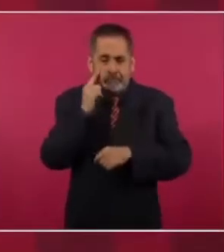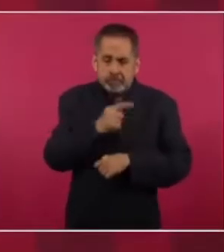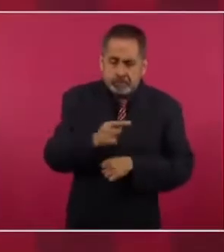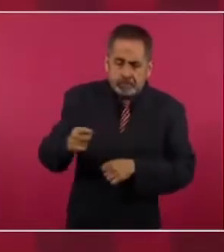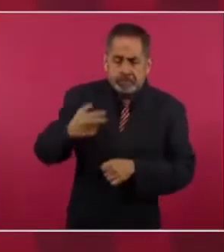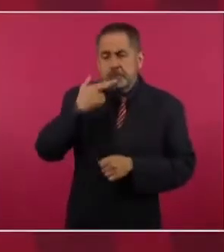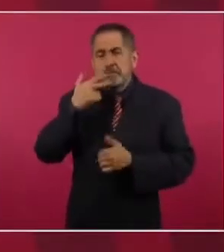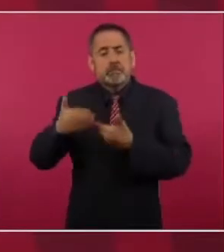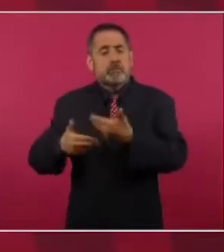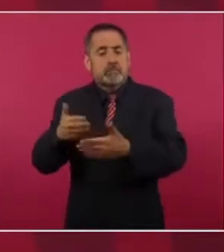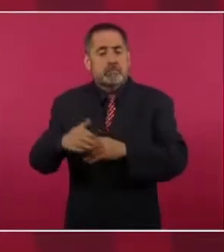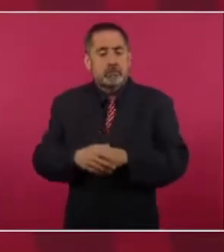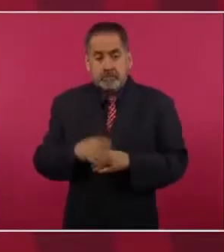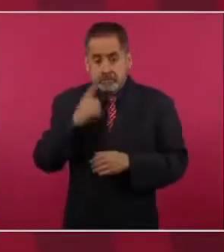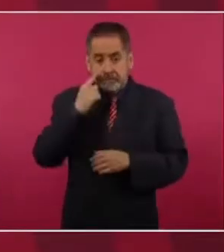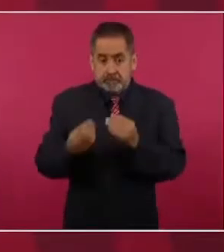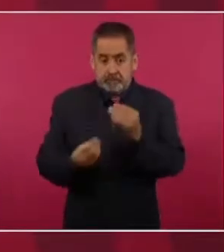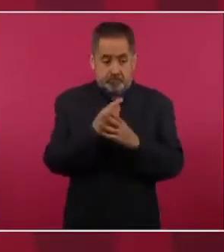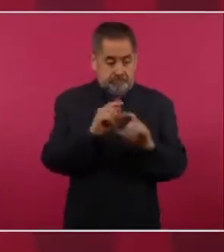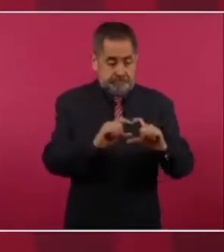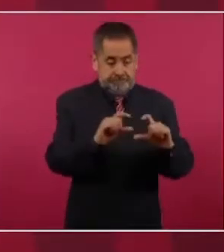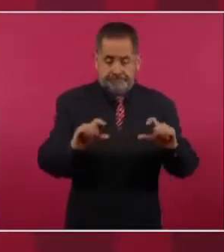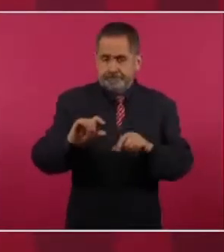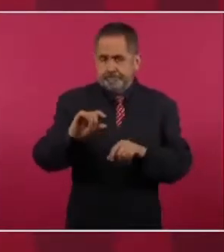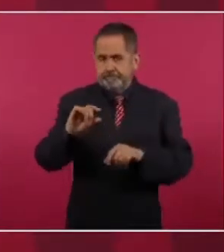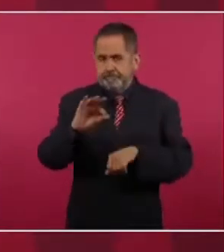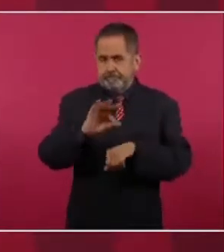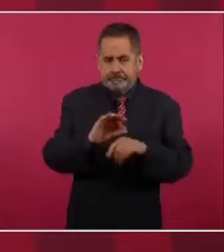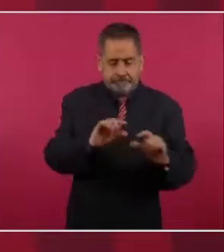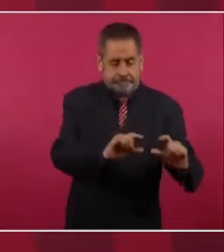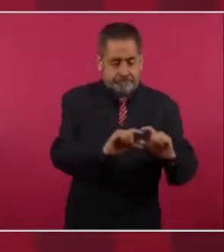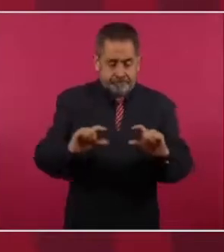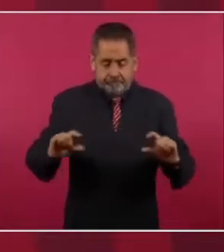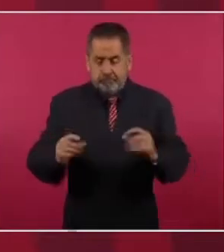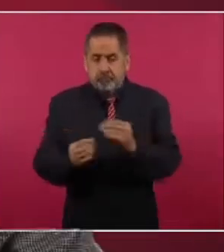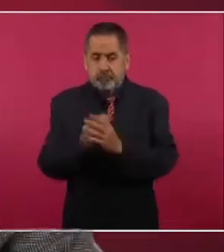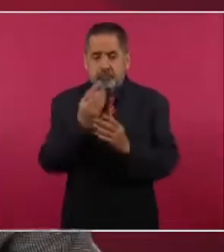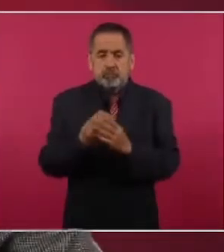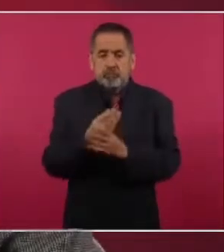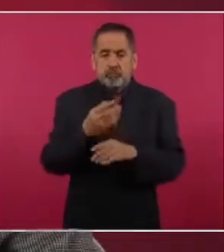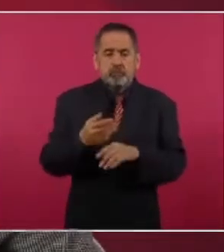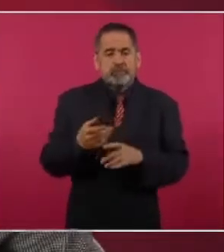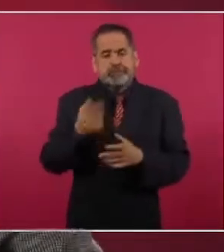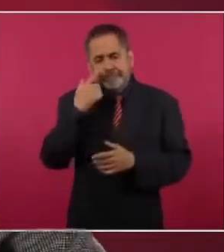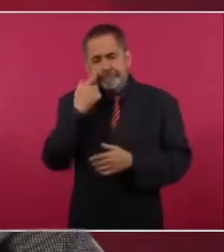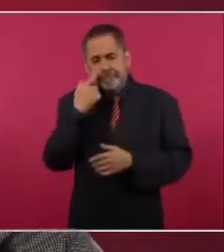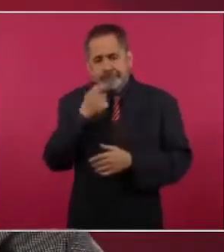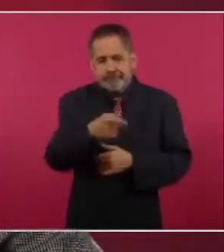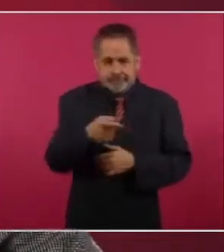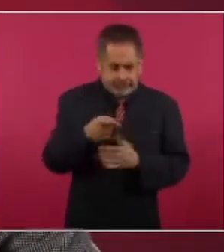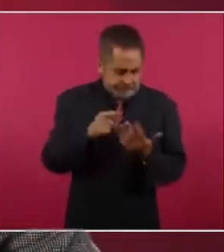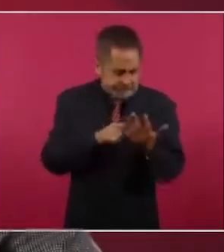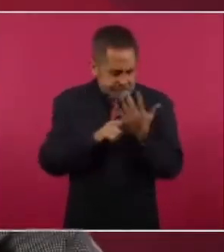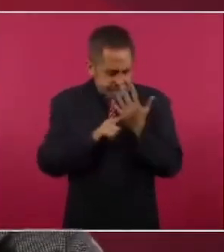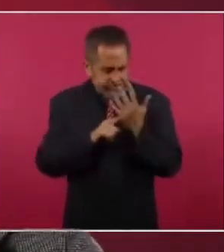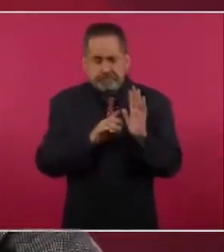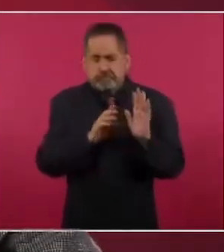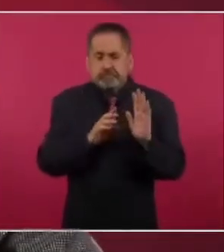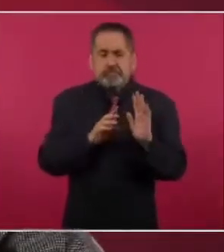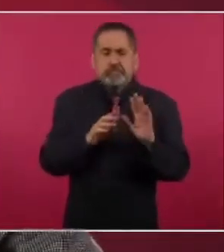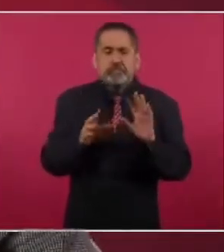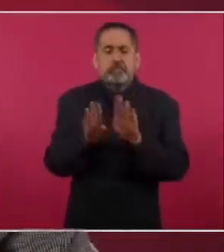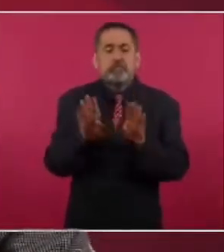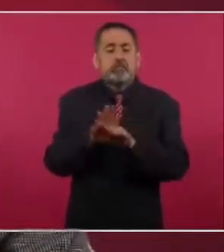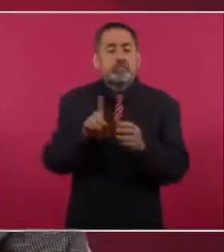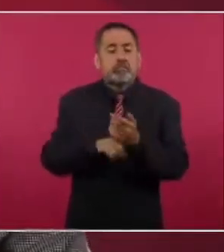muchos de esos fármacos nuevos, y aprovecho para señalar otro número, los números no dicen más que orientan algunas cosas,